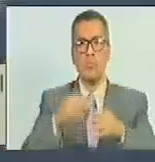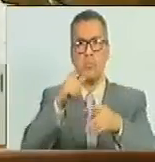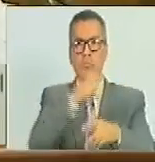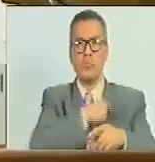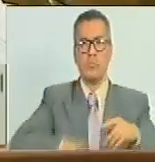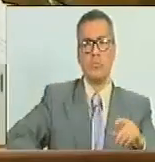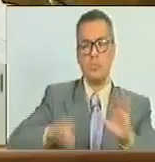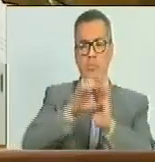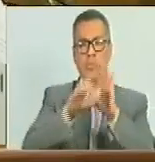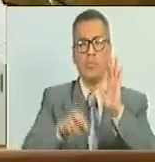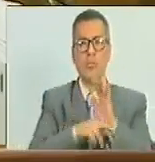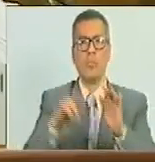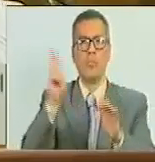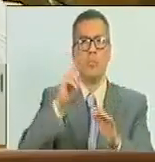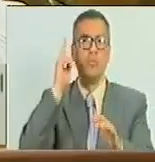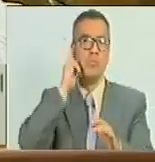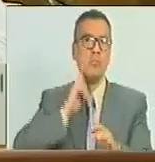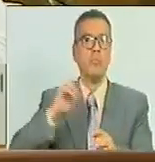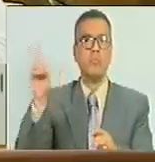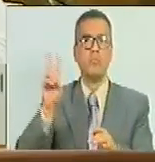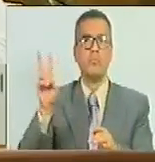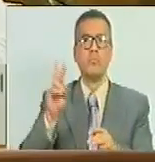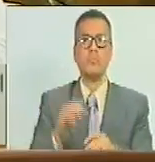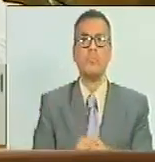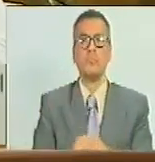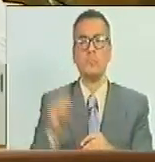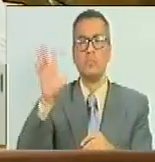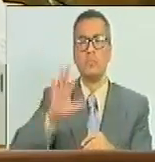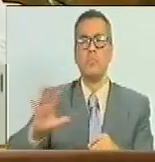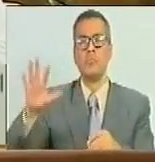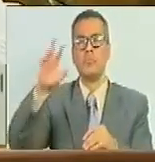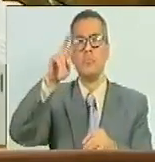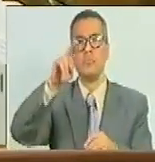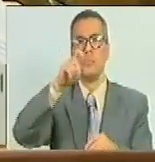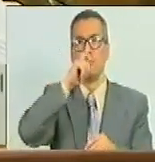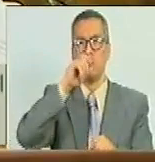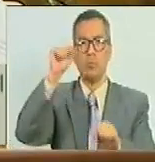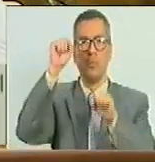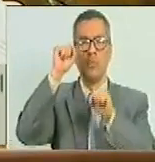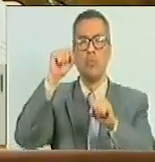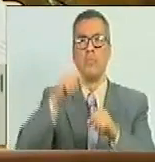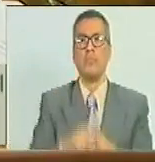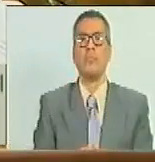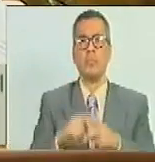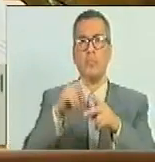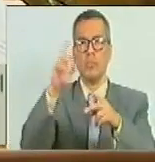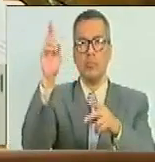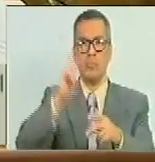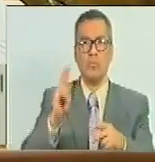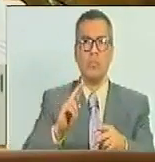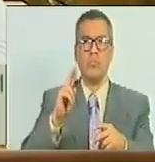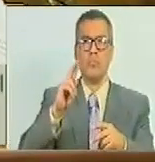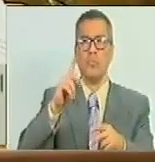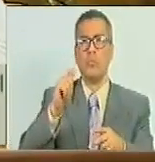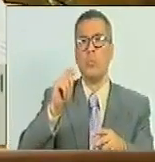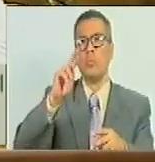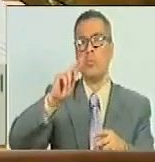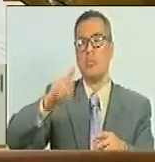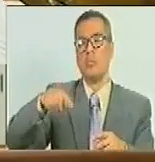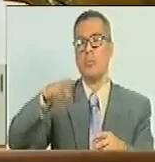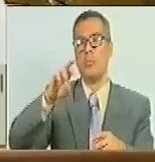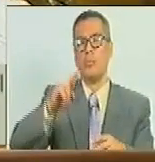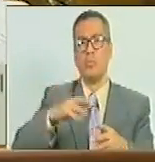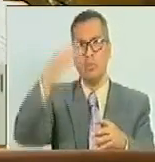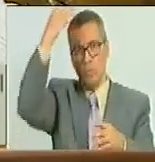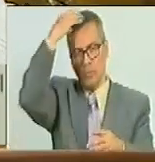presidente constitucional de la República Bolivariana de Venezuela, Nicolás Maduro Moros, a la República de Turquía